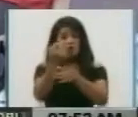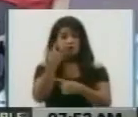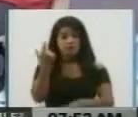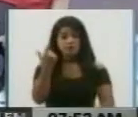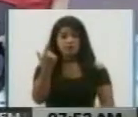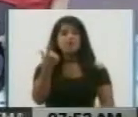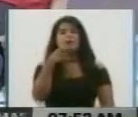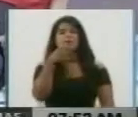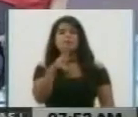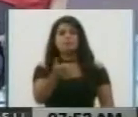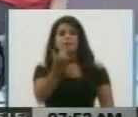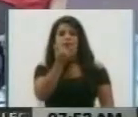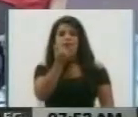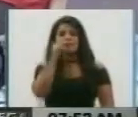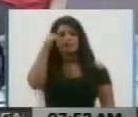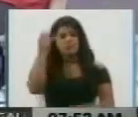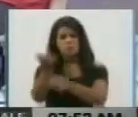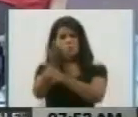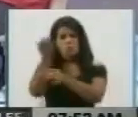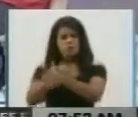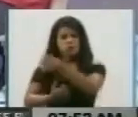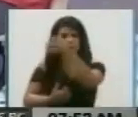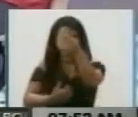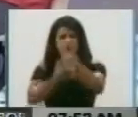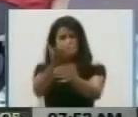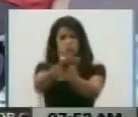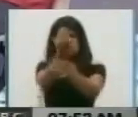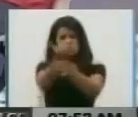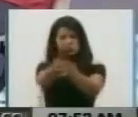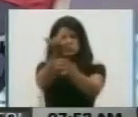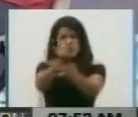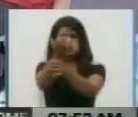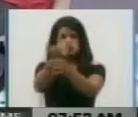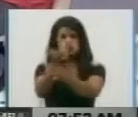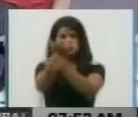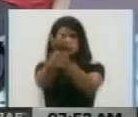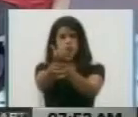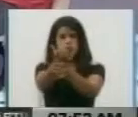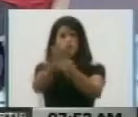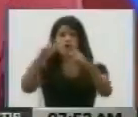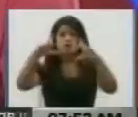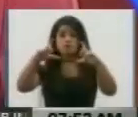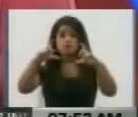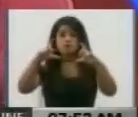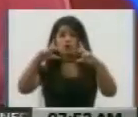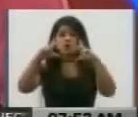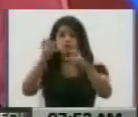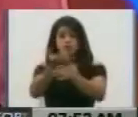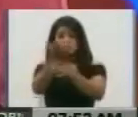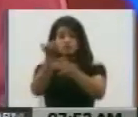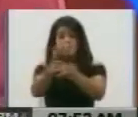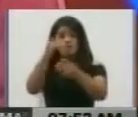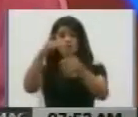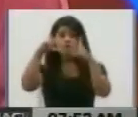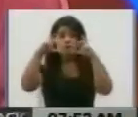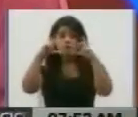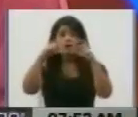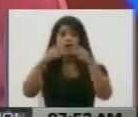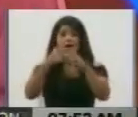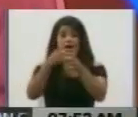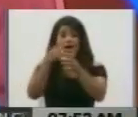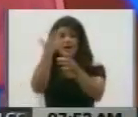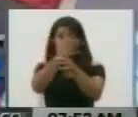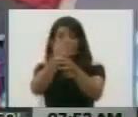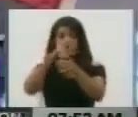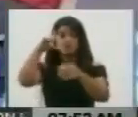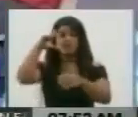arribo de la llama olímpica a Brasil. Y entonces la foto fue tomada de tal manera que el rostro de la presidenta ha sonreído, que hace detrás de la llama y mira, parece